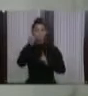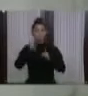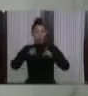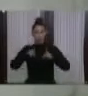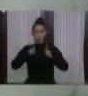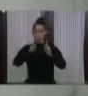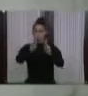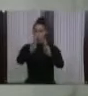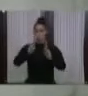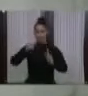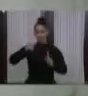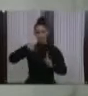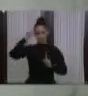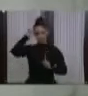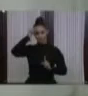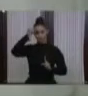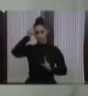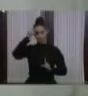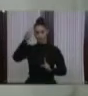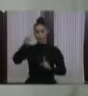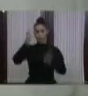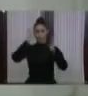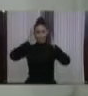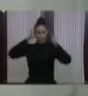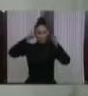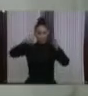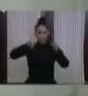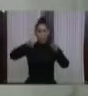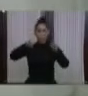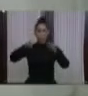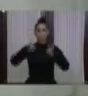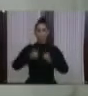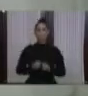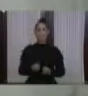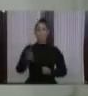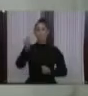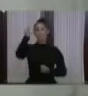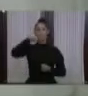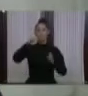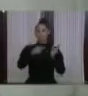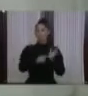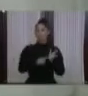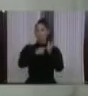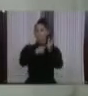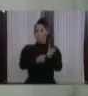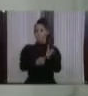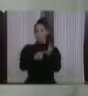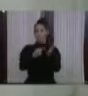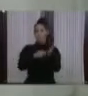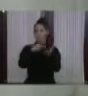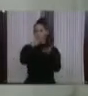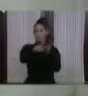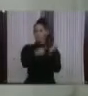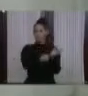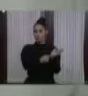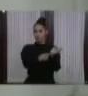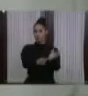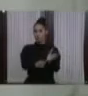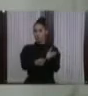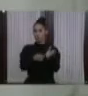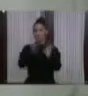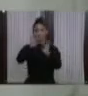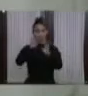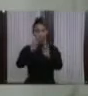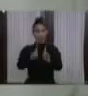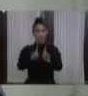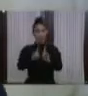de venezuela eran venezolanos pero se tuvieron que ir aquí aquí en el pavo hay gente que ha instalado negocios que son